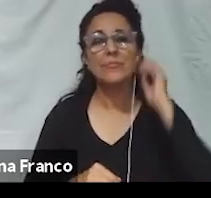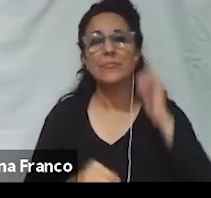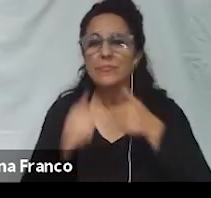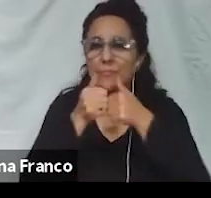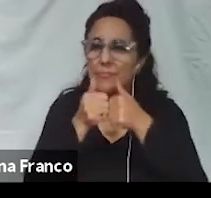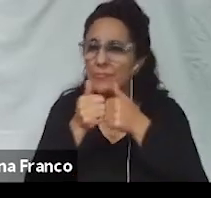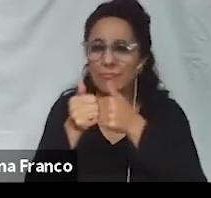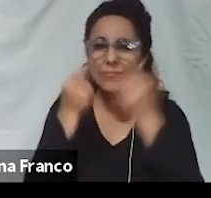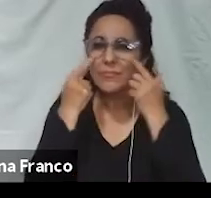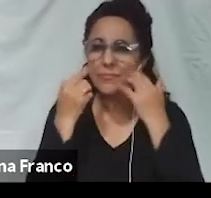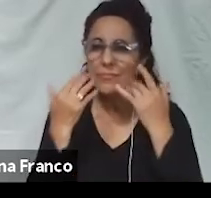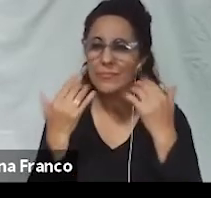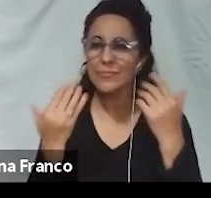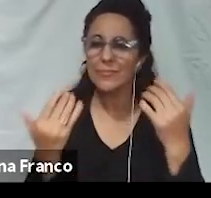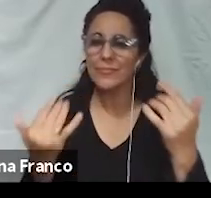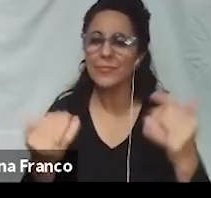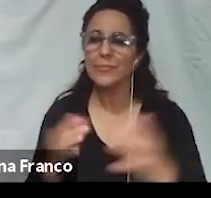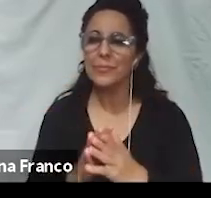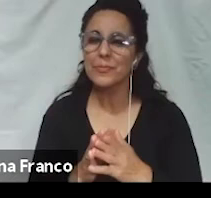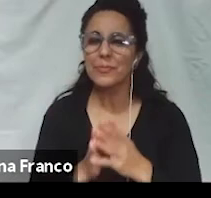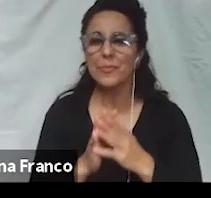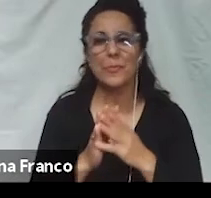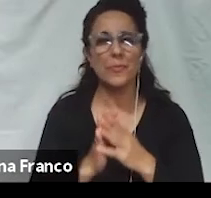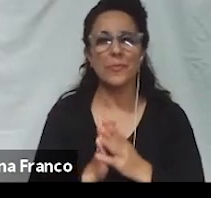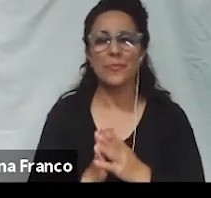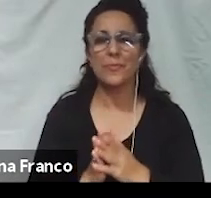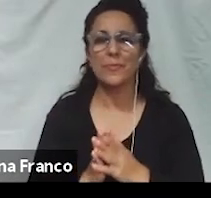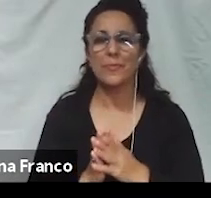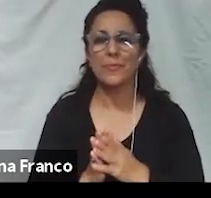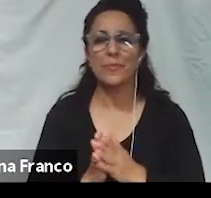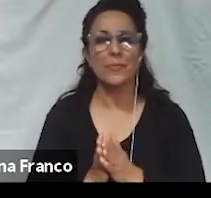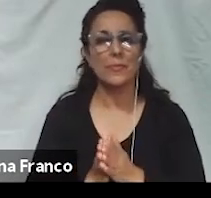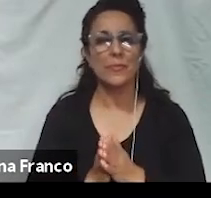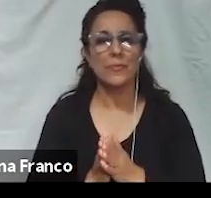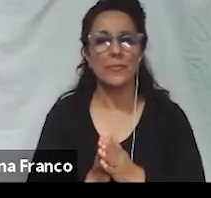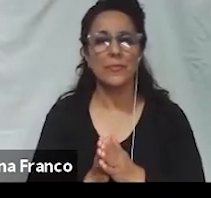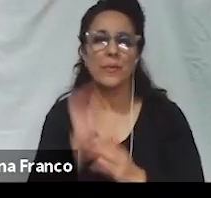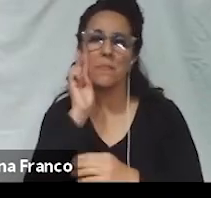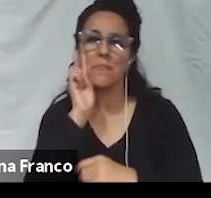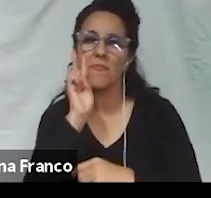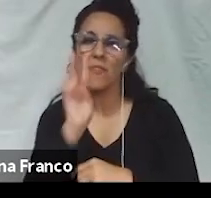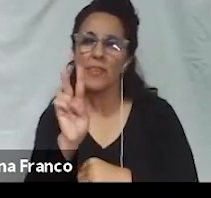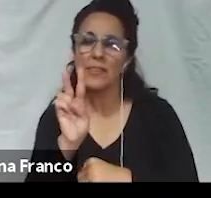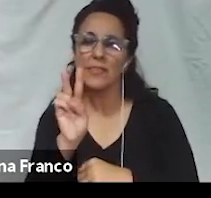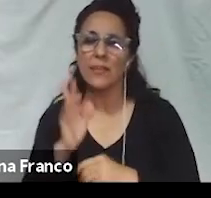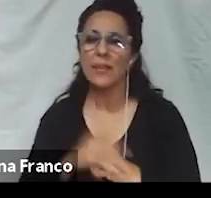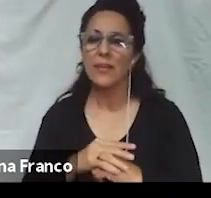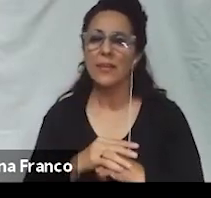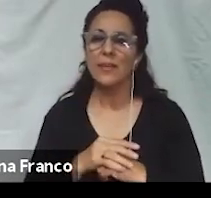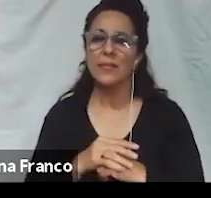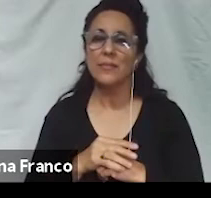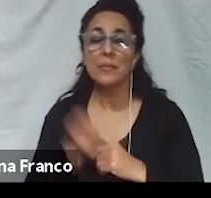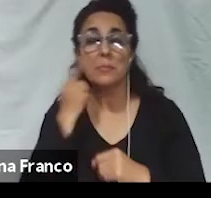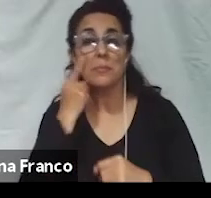Entonces vamos explorando, es una exploración así como que de primera vista, se puede decir, a